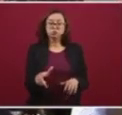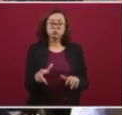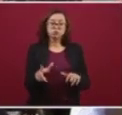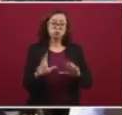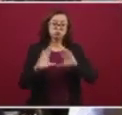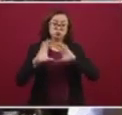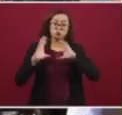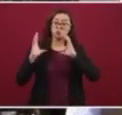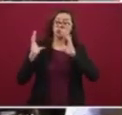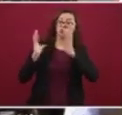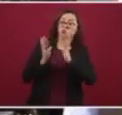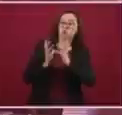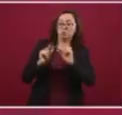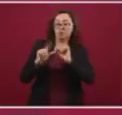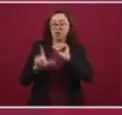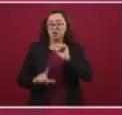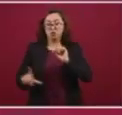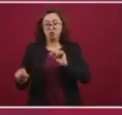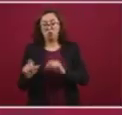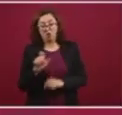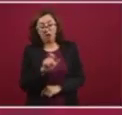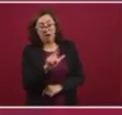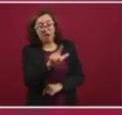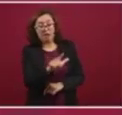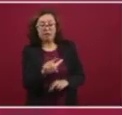del mundo y de México.